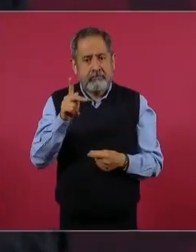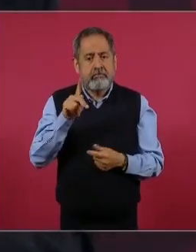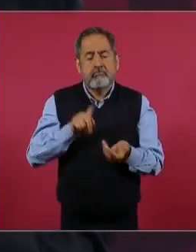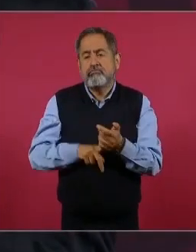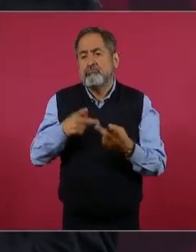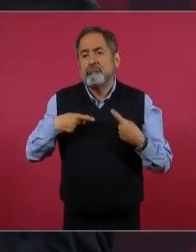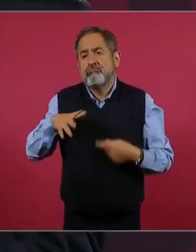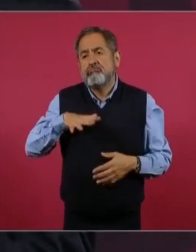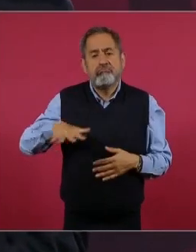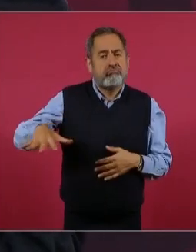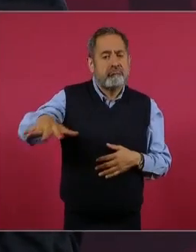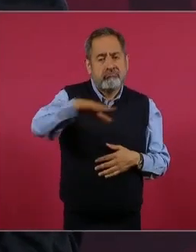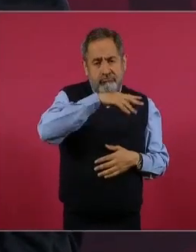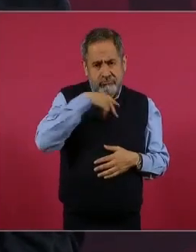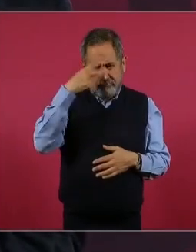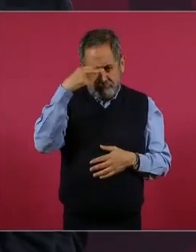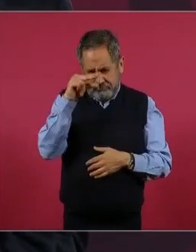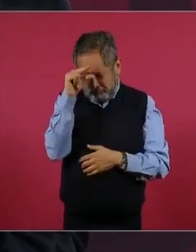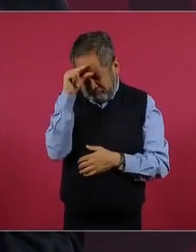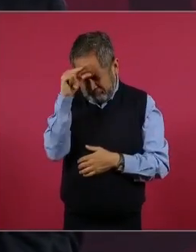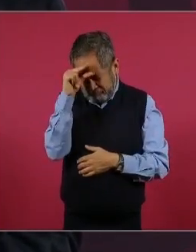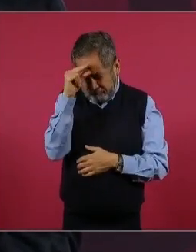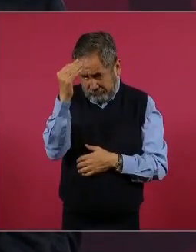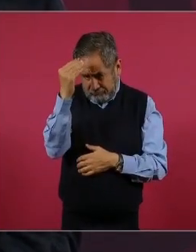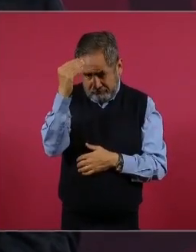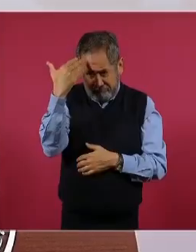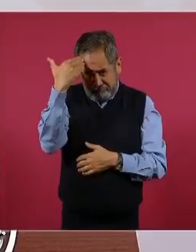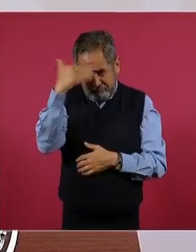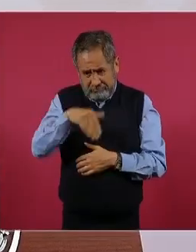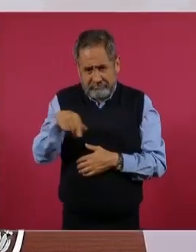pueblo de México, qué sabio